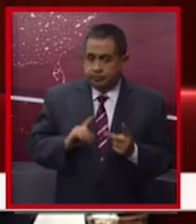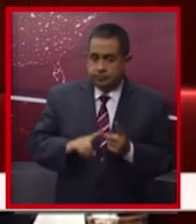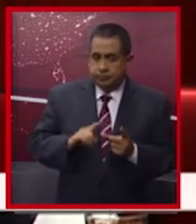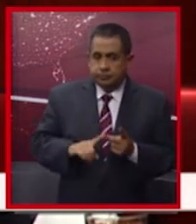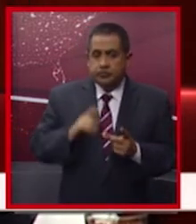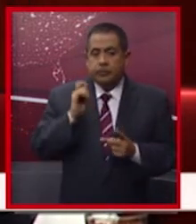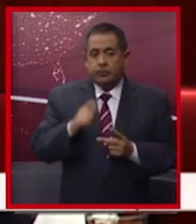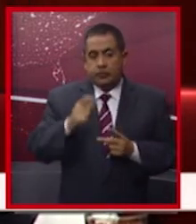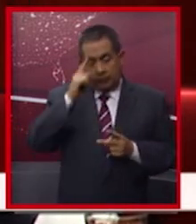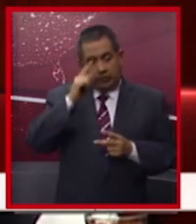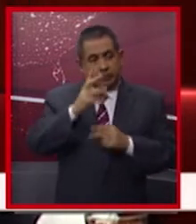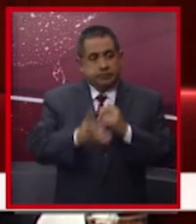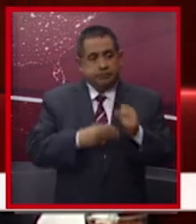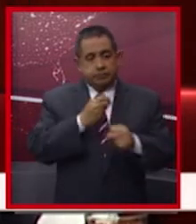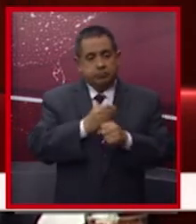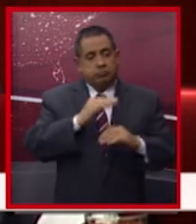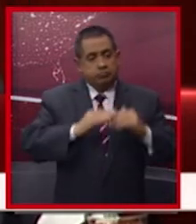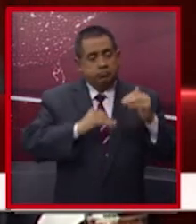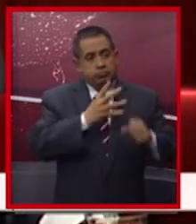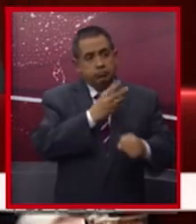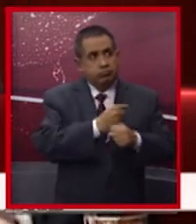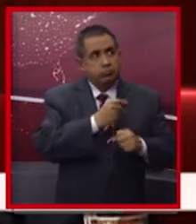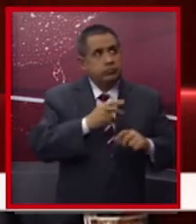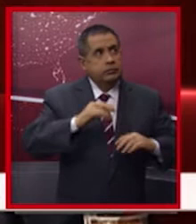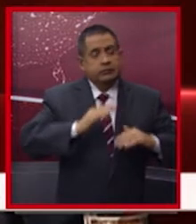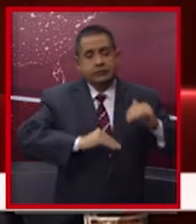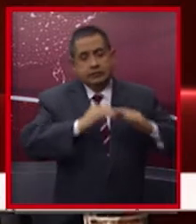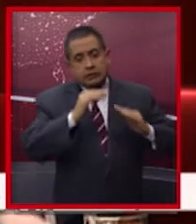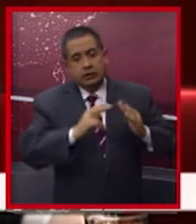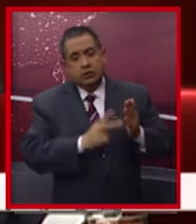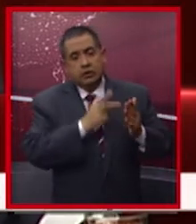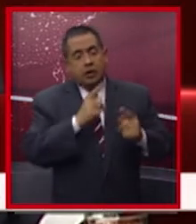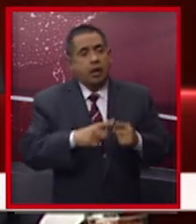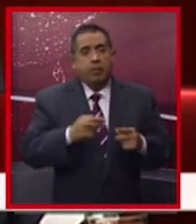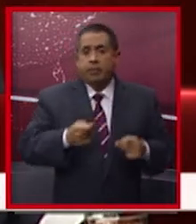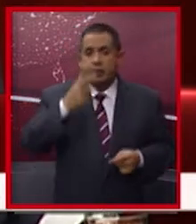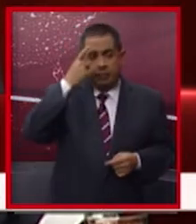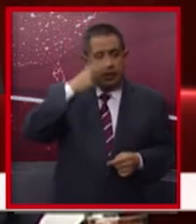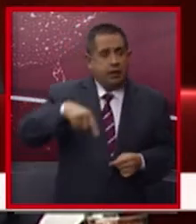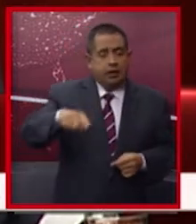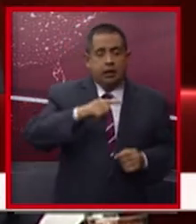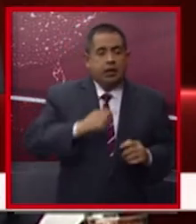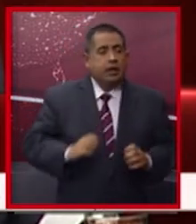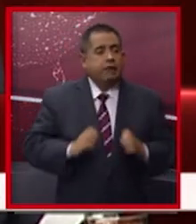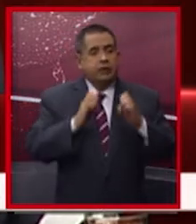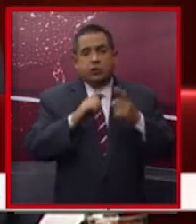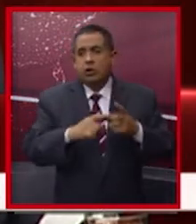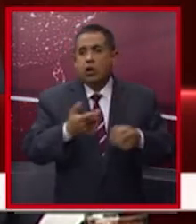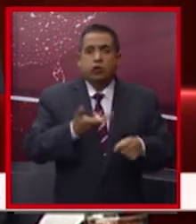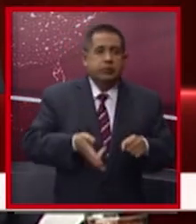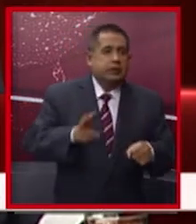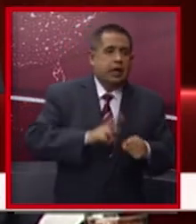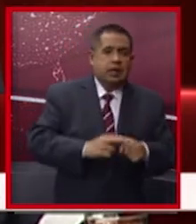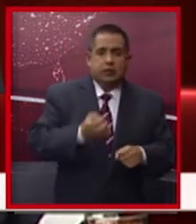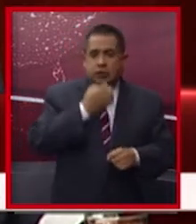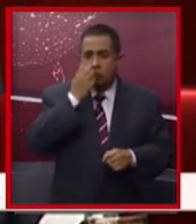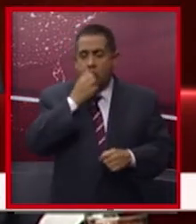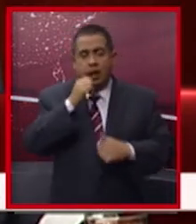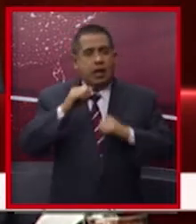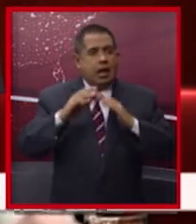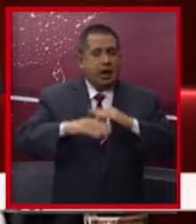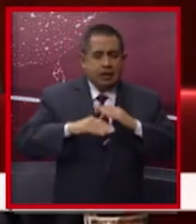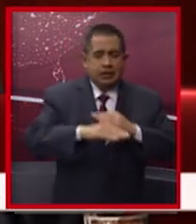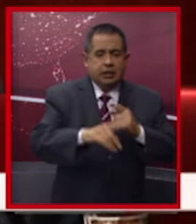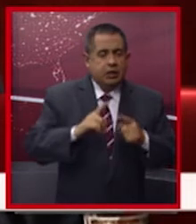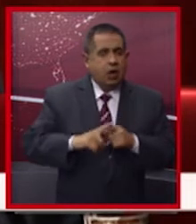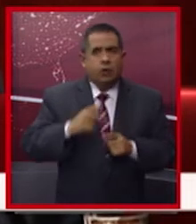utilizan para la rehabilitación y reconstrucción de la infraestructura pública, de las escuelas, hospitales, carreteras y de